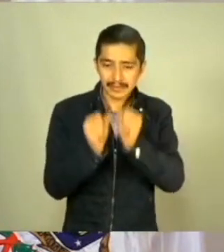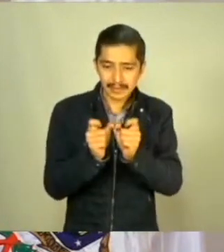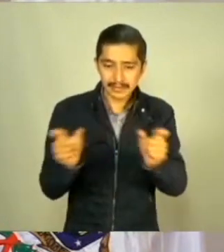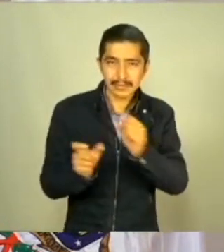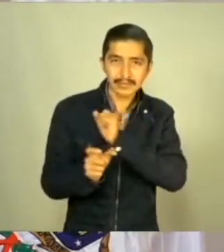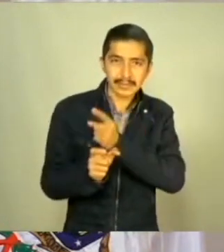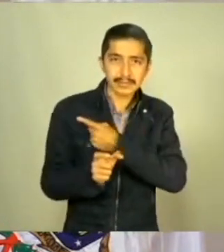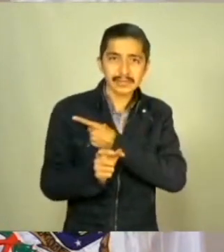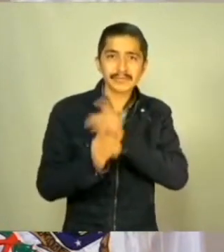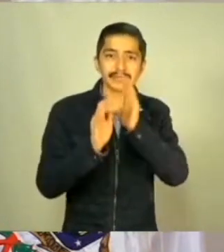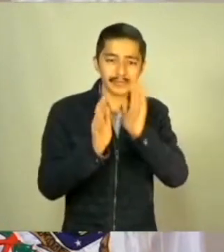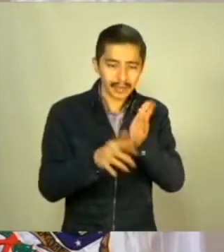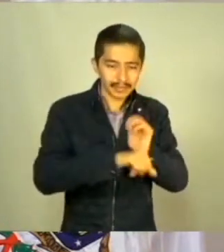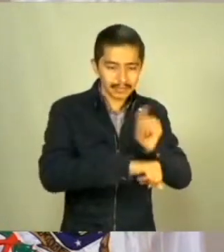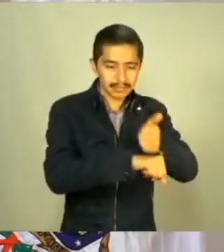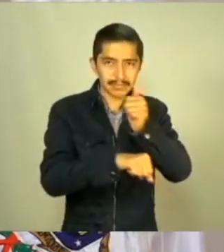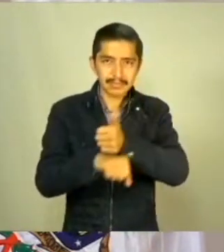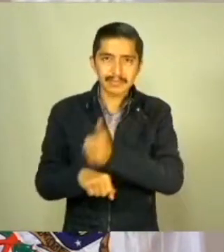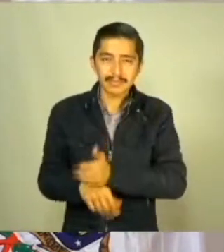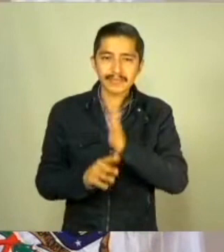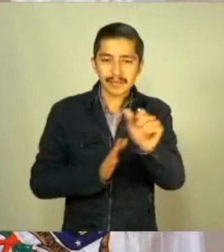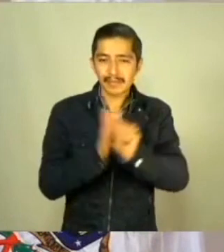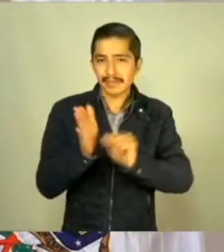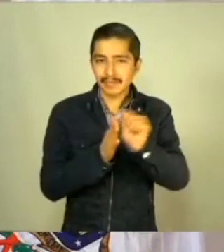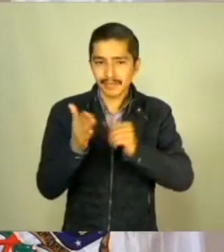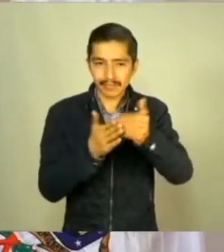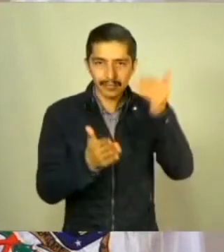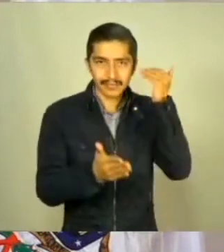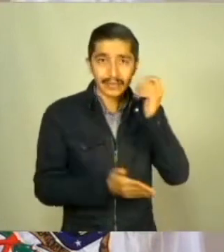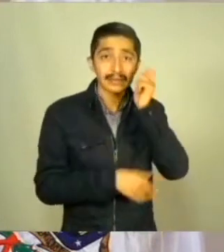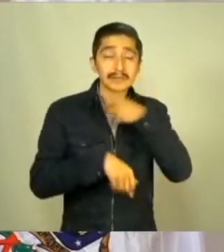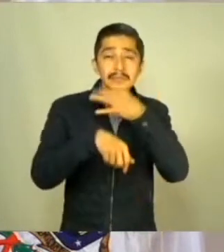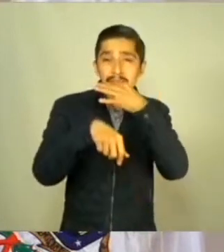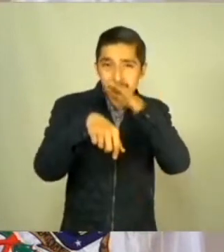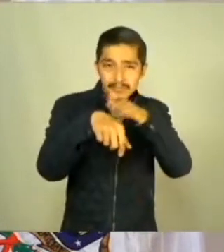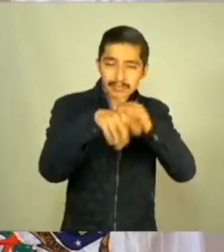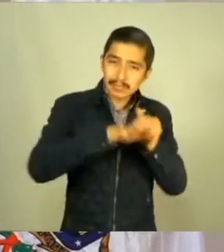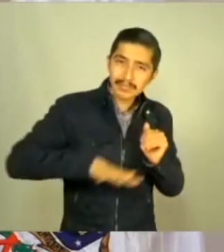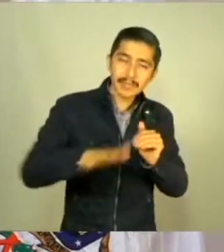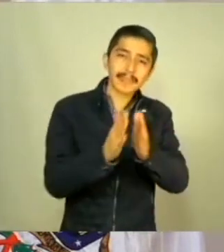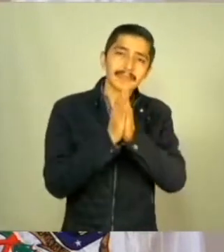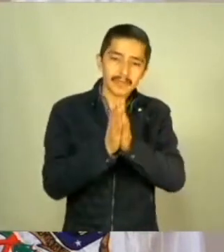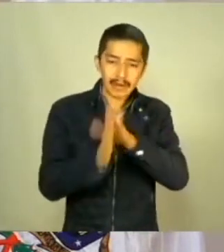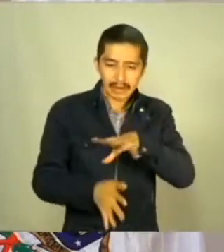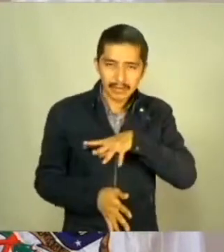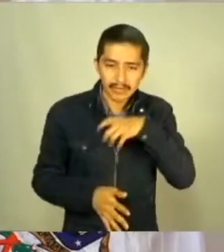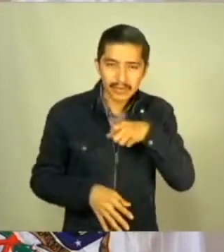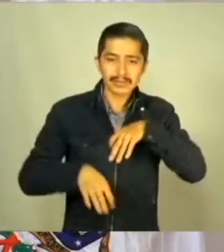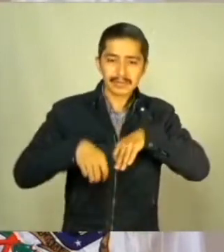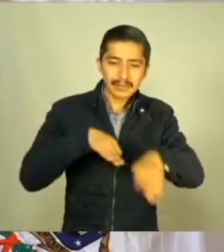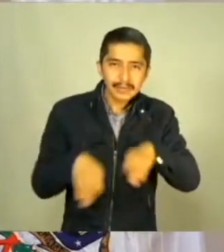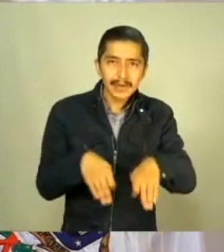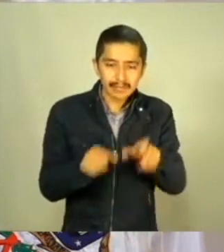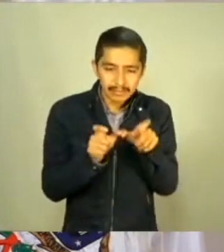instalados ya desde hace meses los convoco a redoblar los esfuerzos hay que apretar